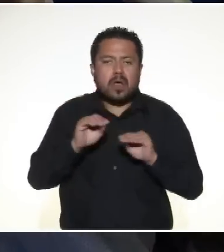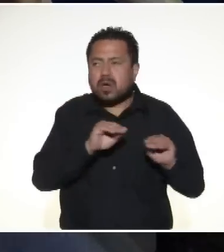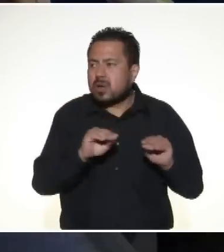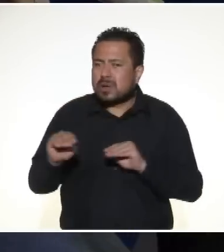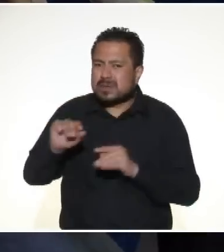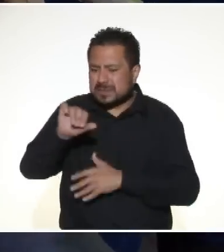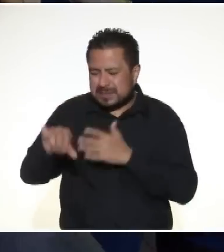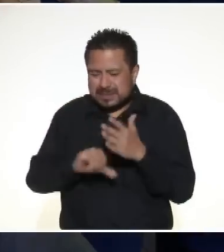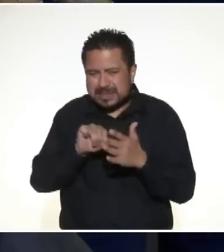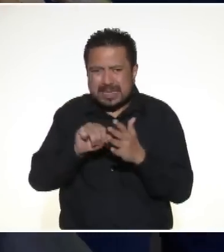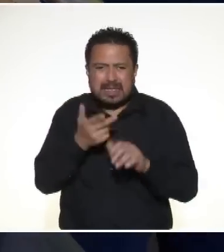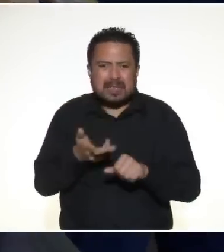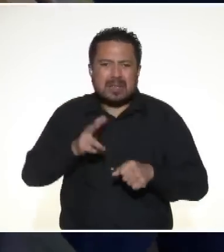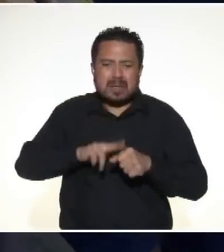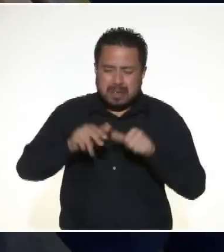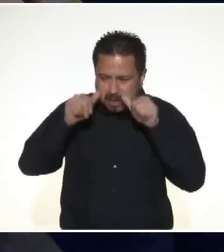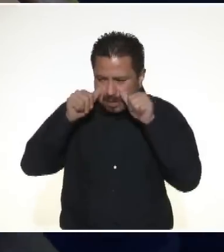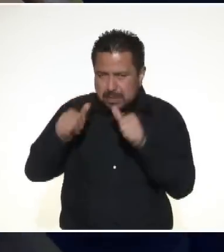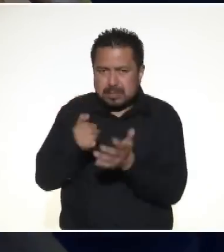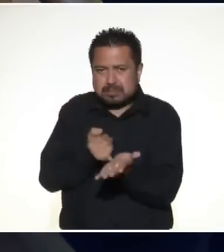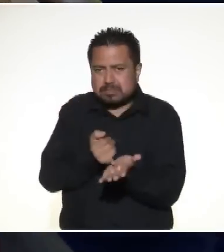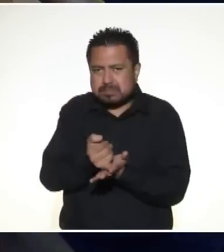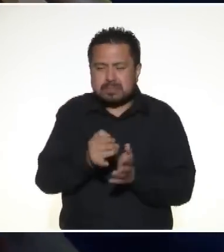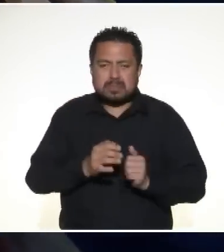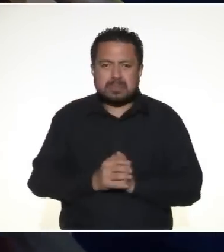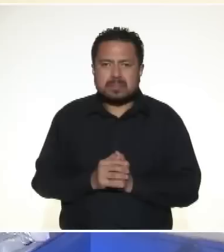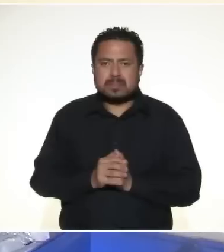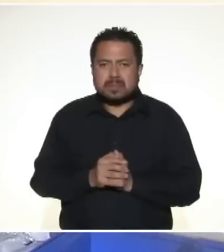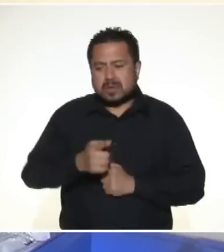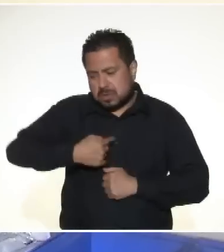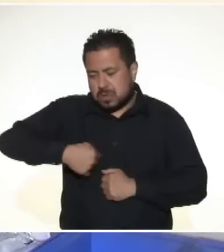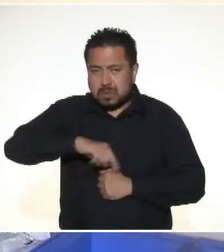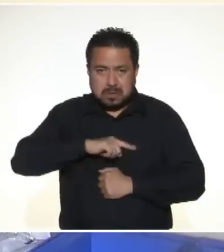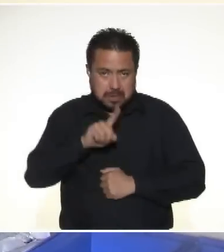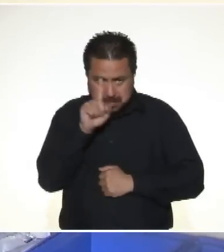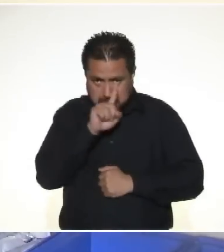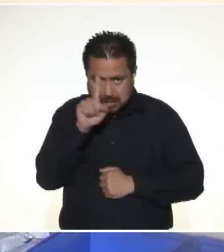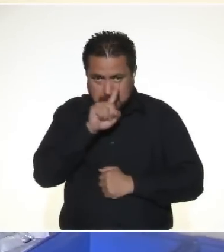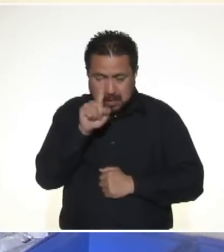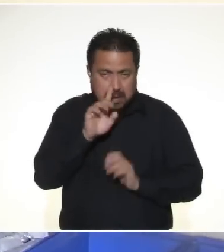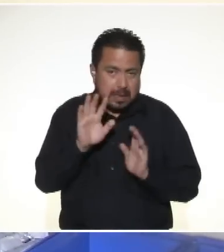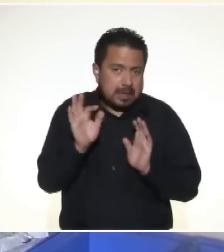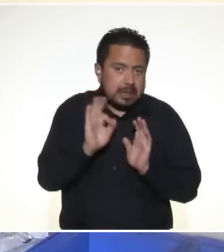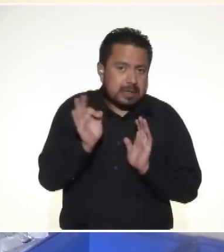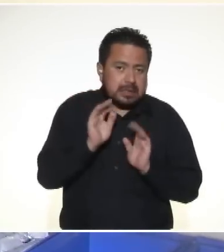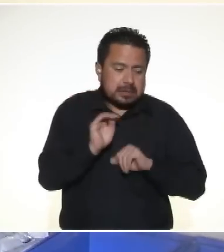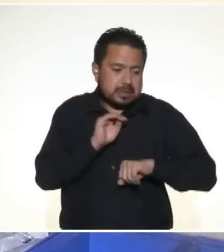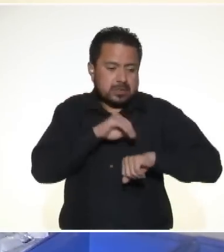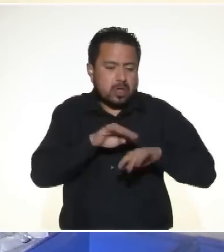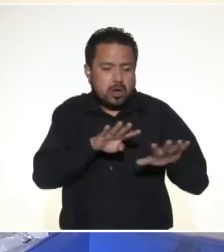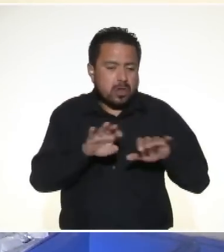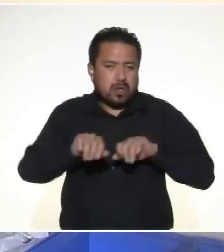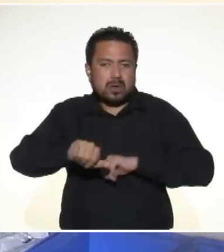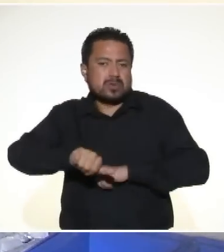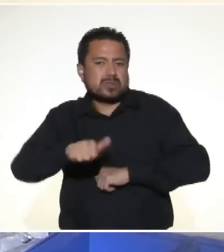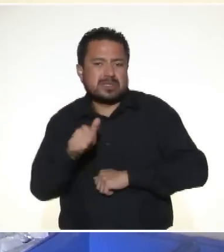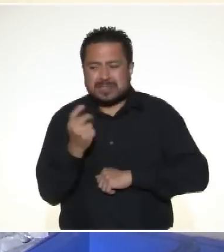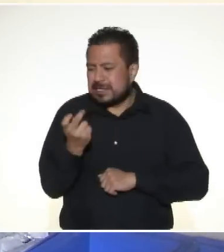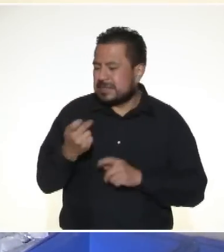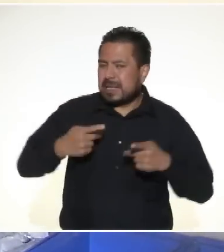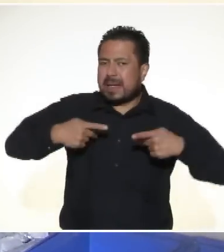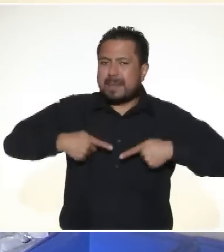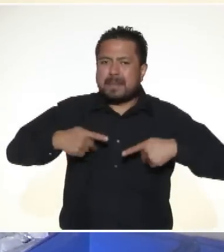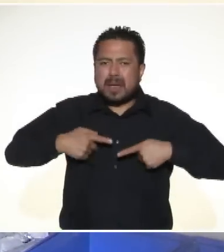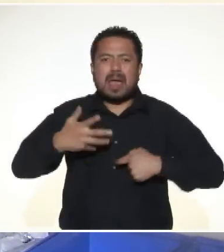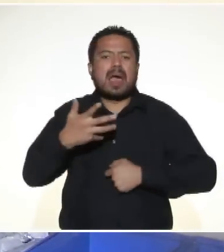centro hospitalario para su atención definitiva. Lo que nosotros recomendamos en caso de la activación del 911 para que esta persona que se